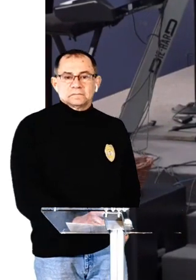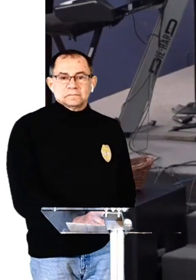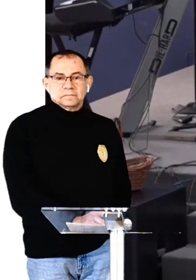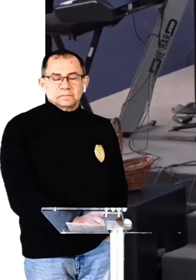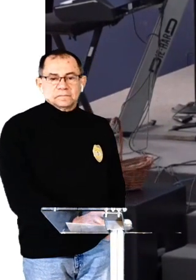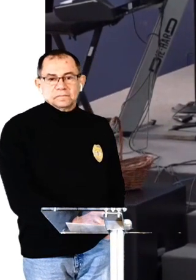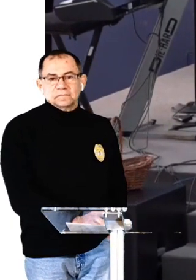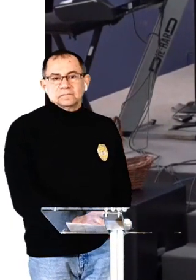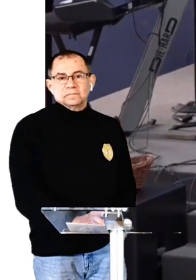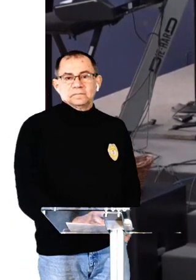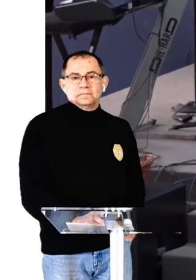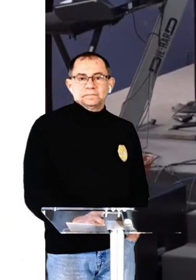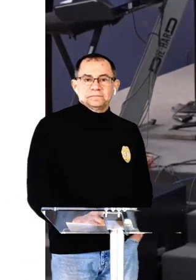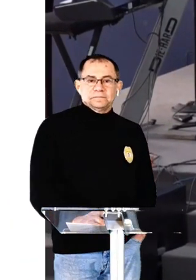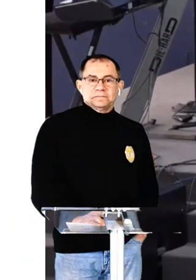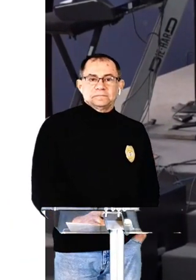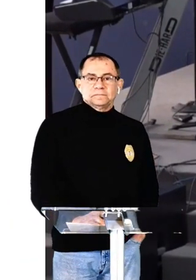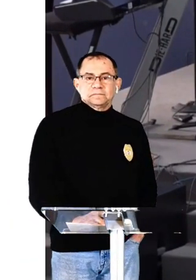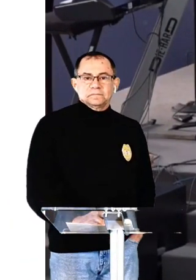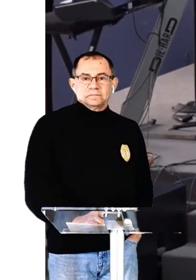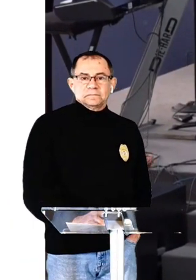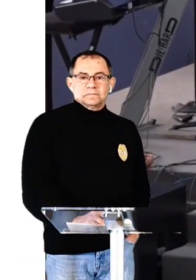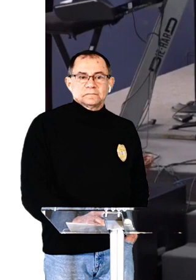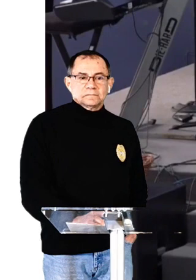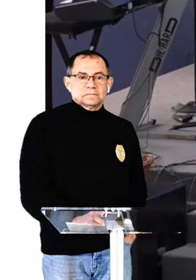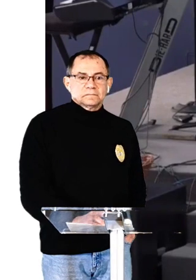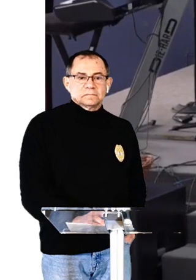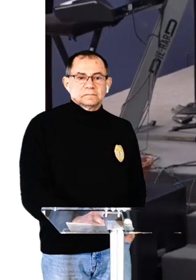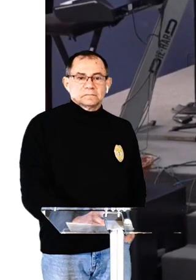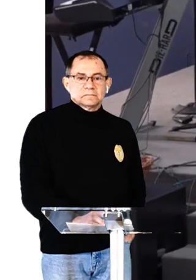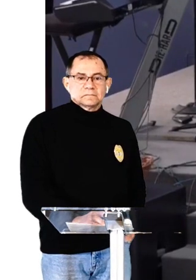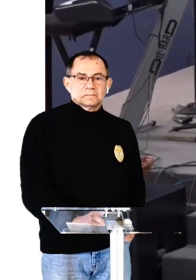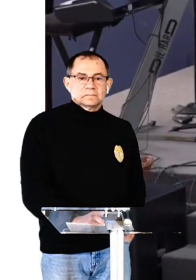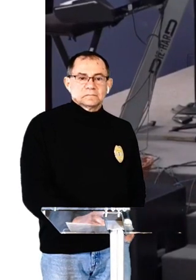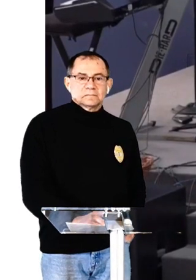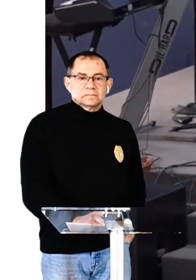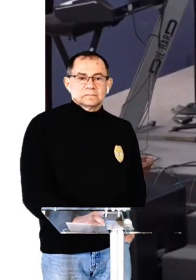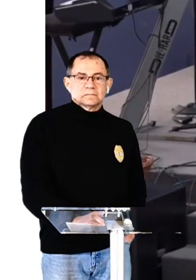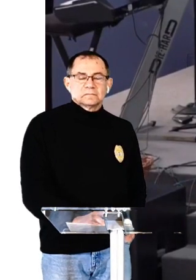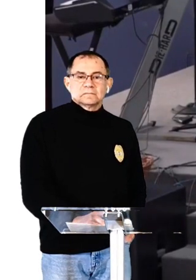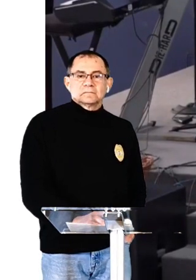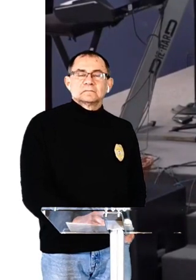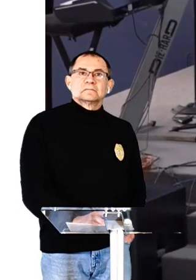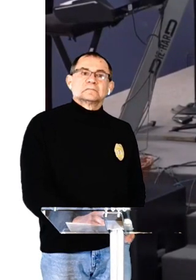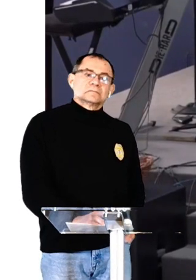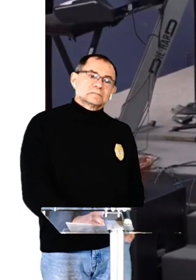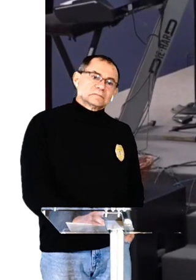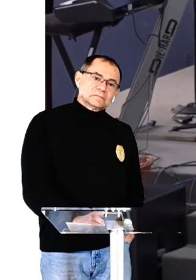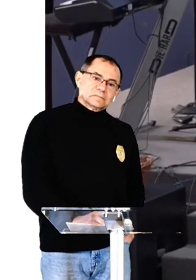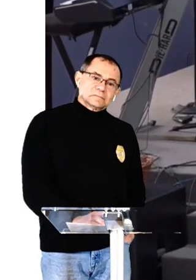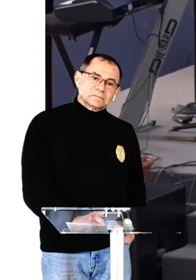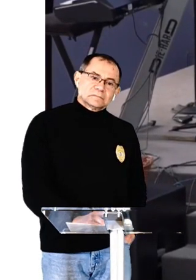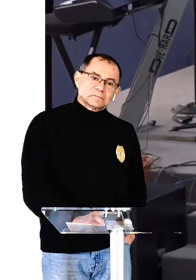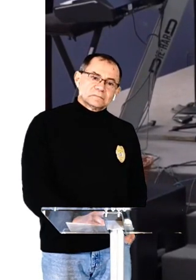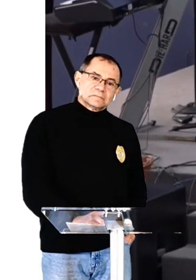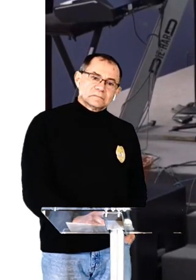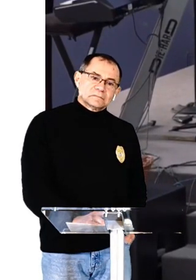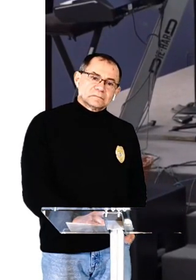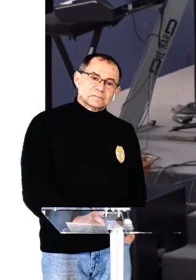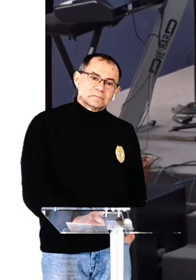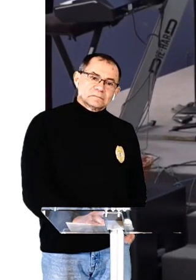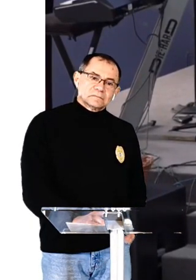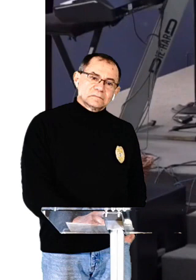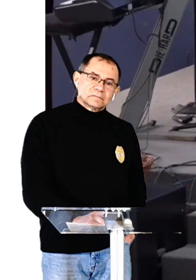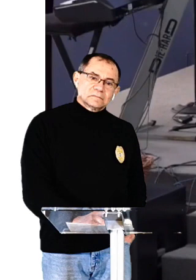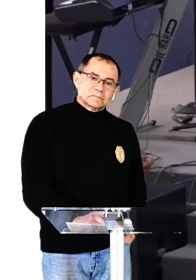la decisión de algo, yo la acepto. Y siempre le decía, Señor, solo dame fortaleza. Tuve a mis hijos graves y yo no era